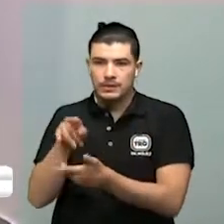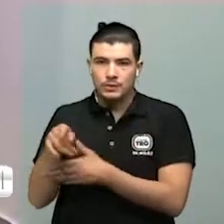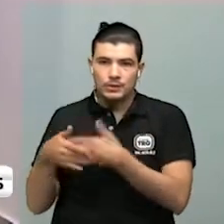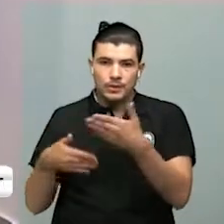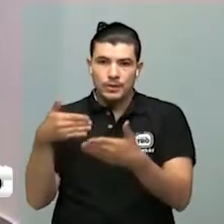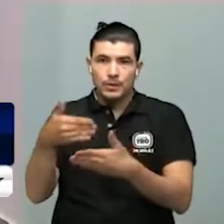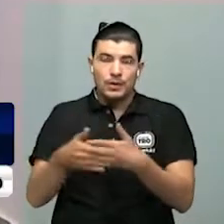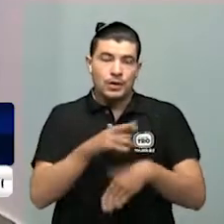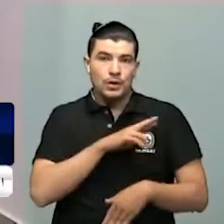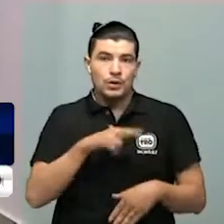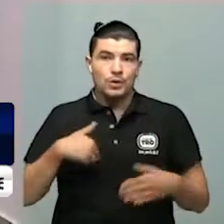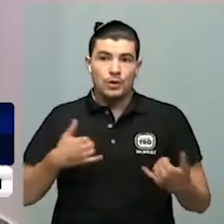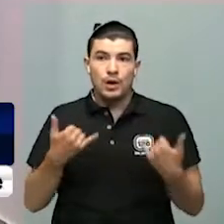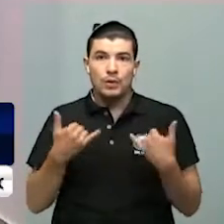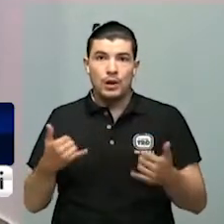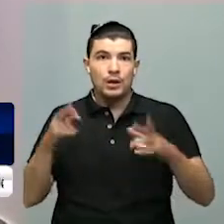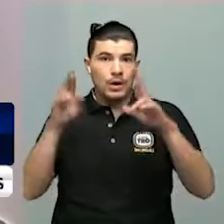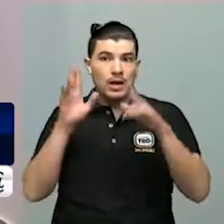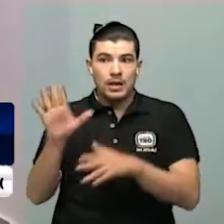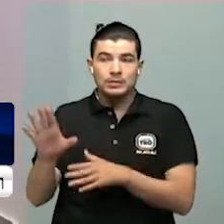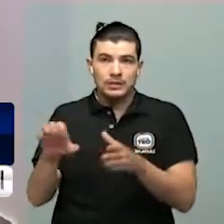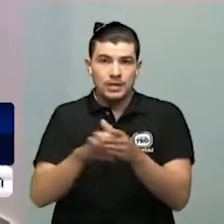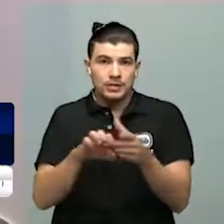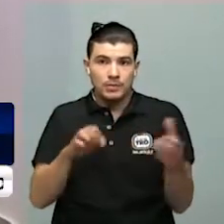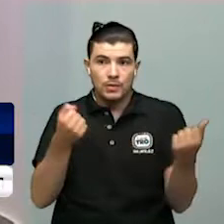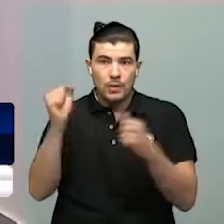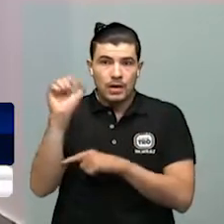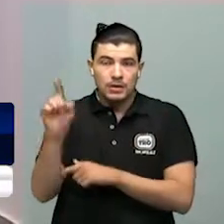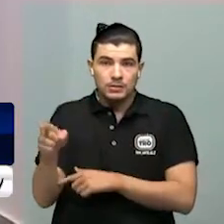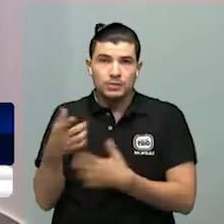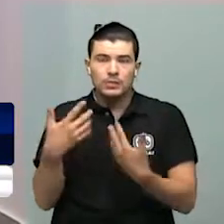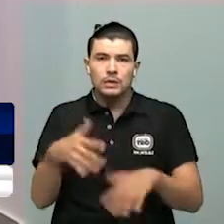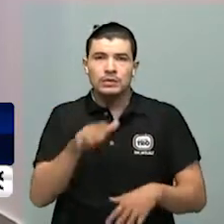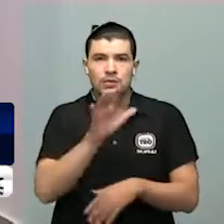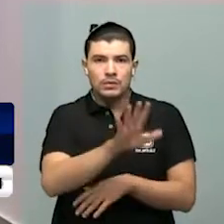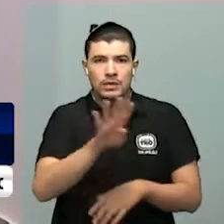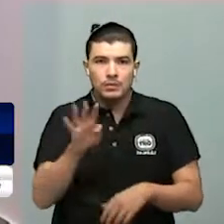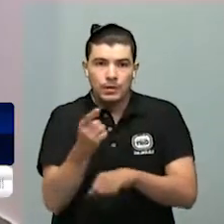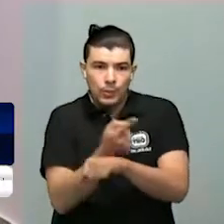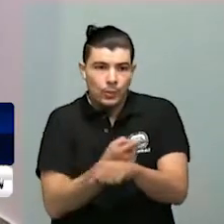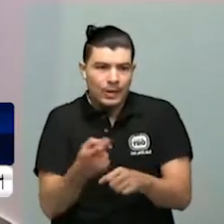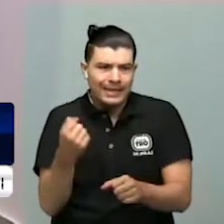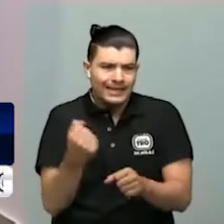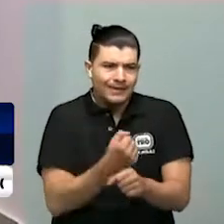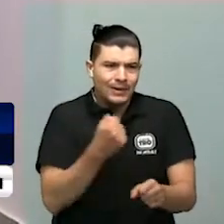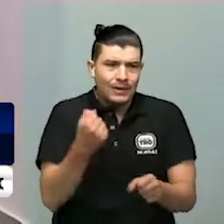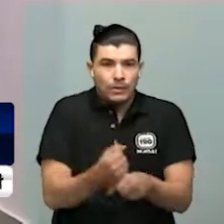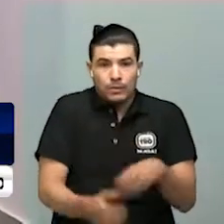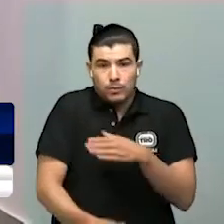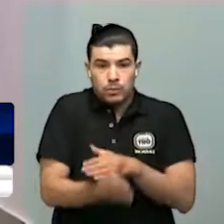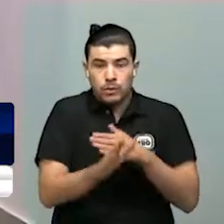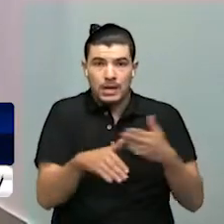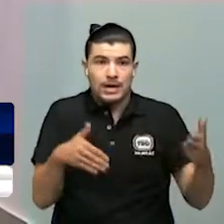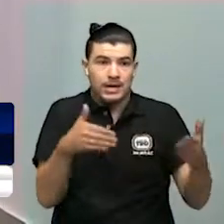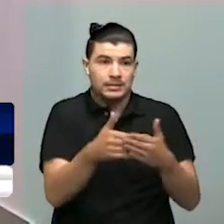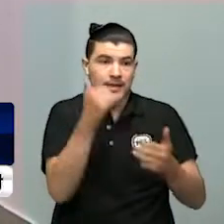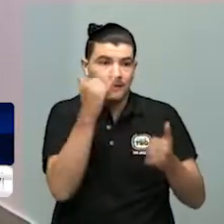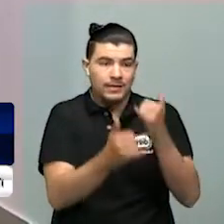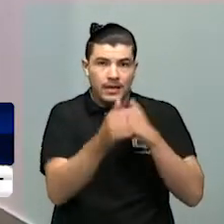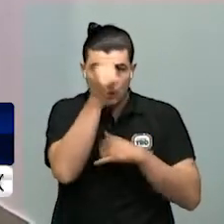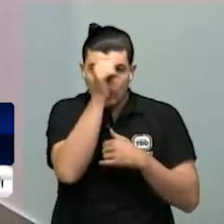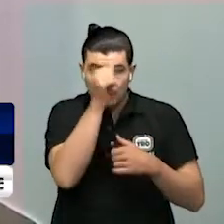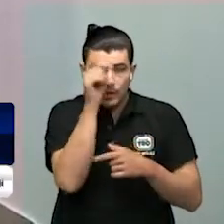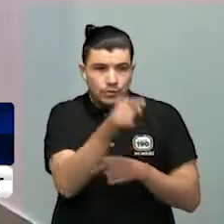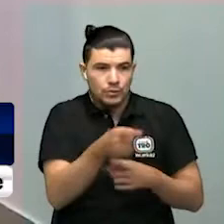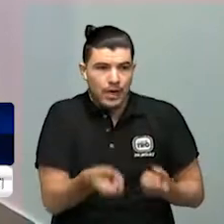esperamos que esos equipos ganadores transcurridos 54 horas de trabajo continuo al final del domingo den sus